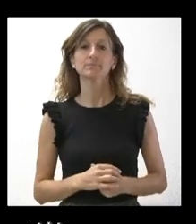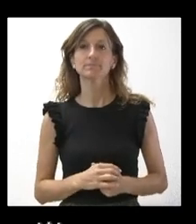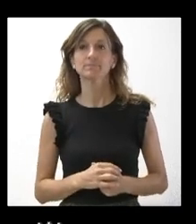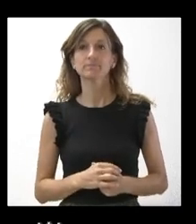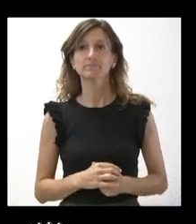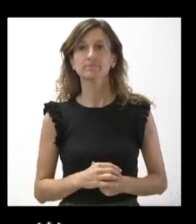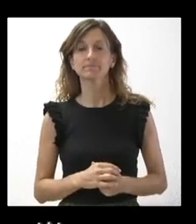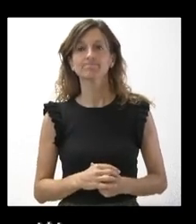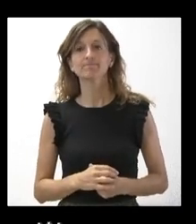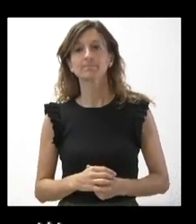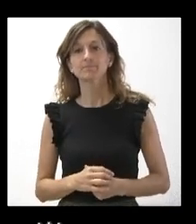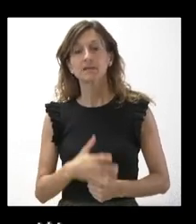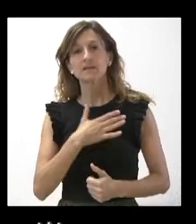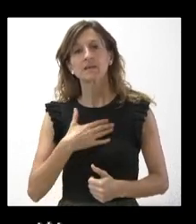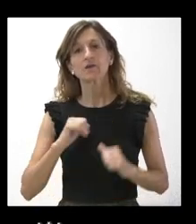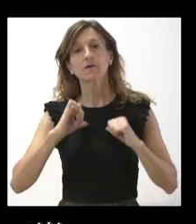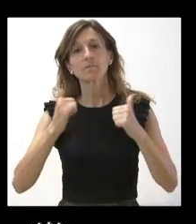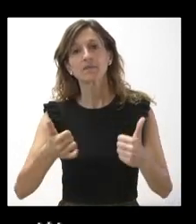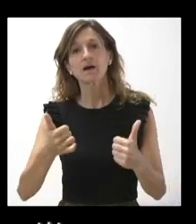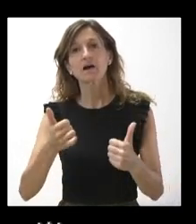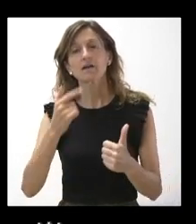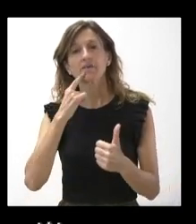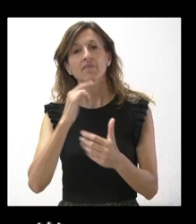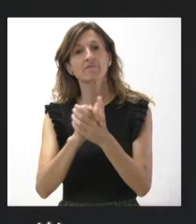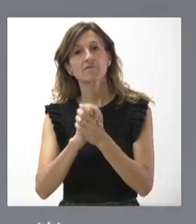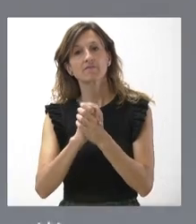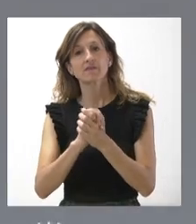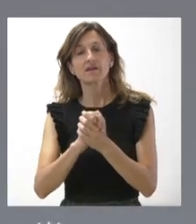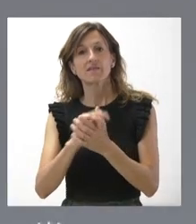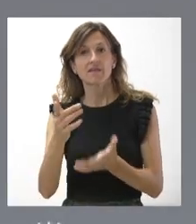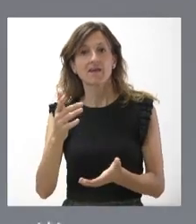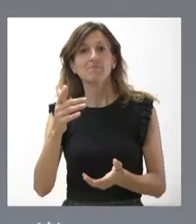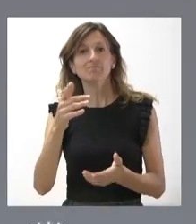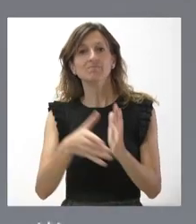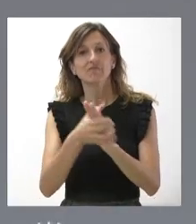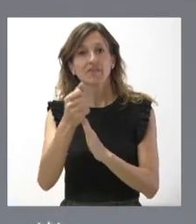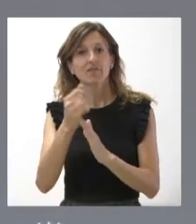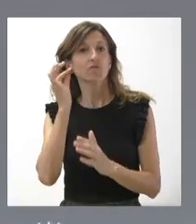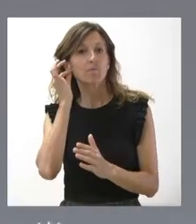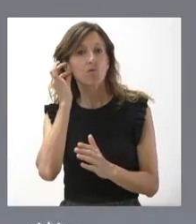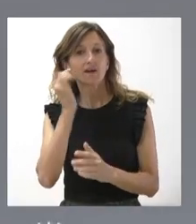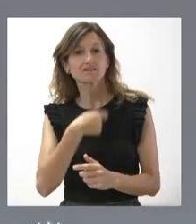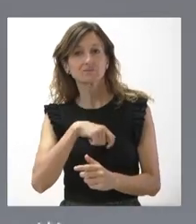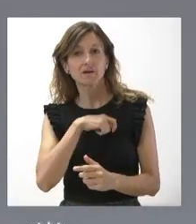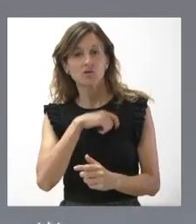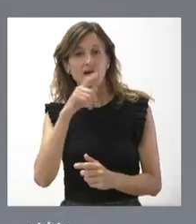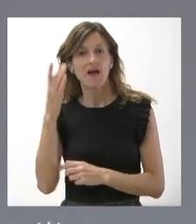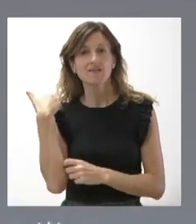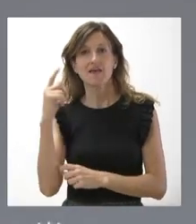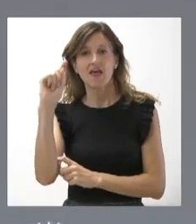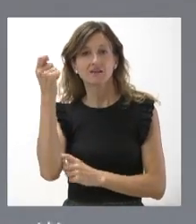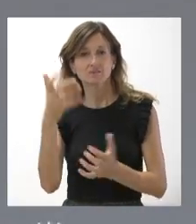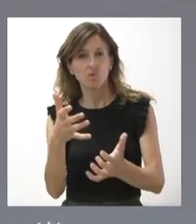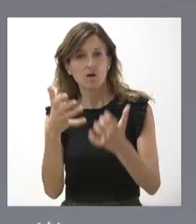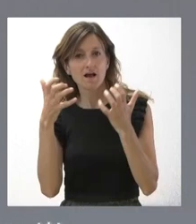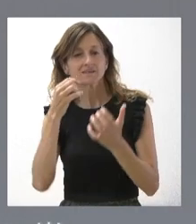Quiero empezar felicitando a la selección española de fútbol de mujeres, que ayer estuvo ese éxito verdaderamente